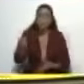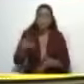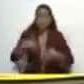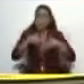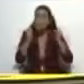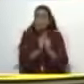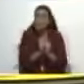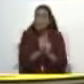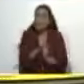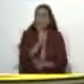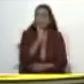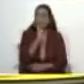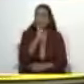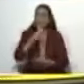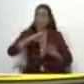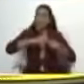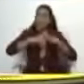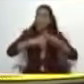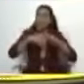inclemente